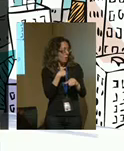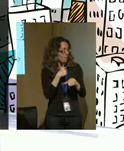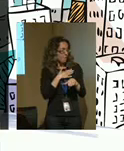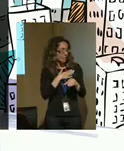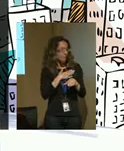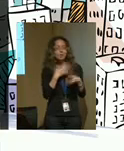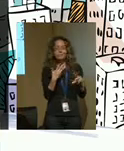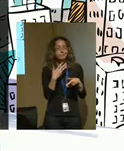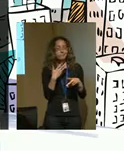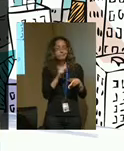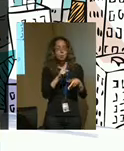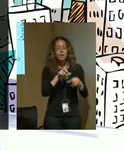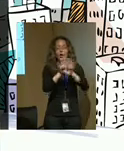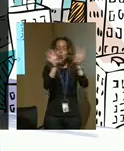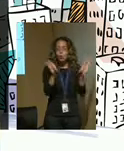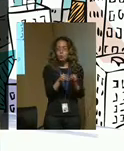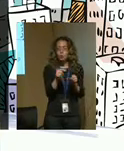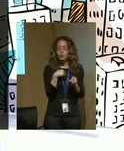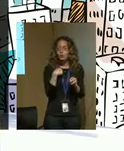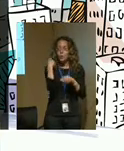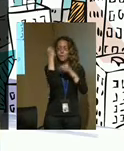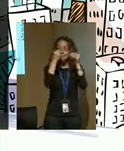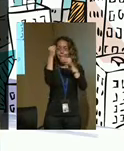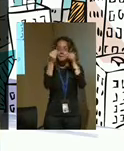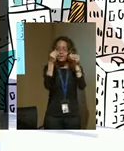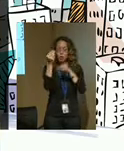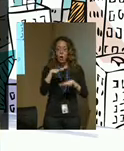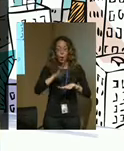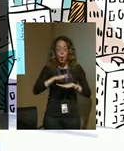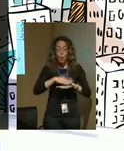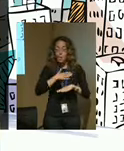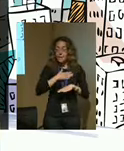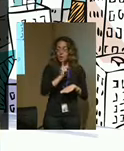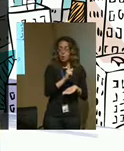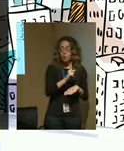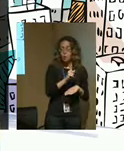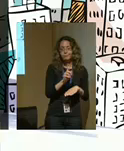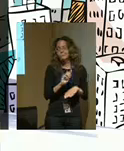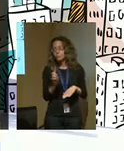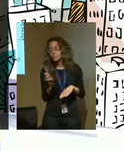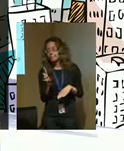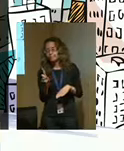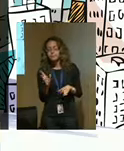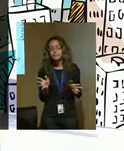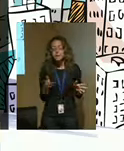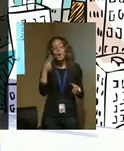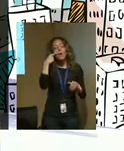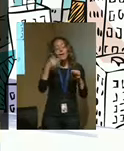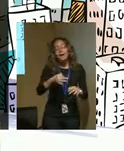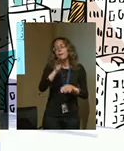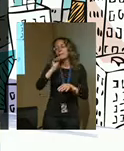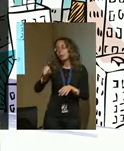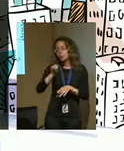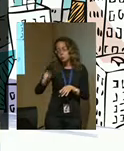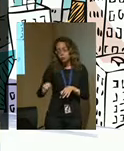he sacado la conclusión de que realmente, por lo menos no toda la culpa la tengo yo, mi enfoque, ¿no? Pero realmente mi pregunta